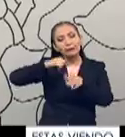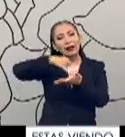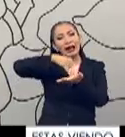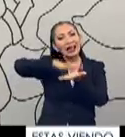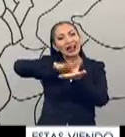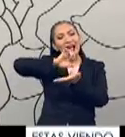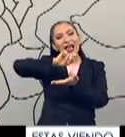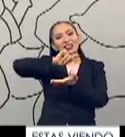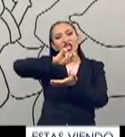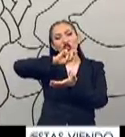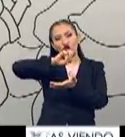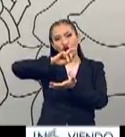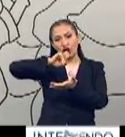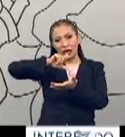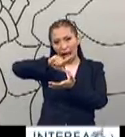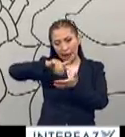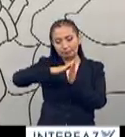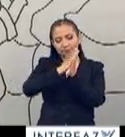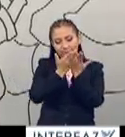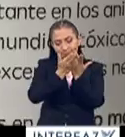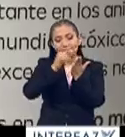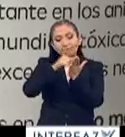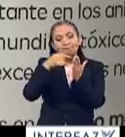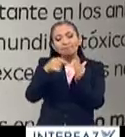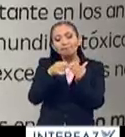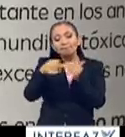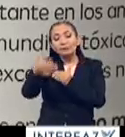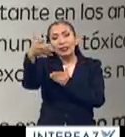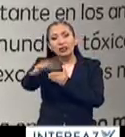editoriales y hace 10 decidimos